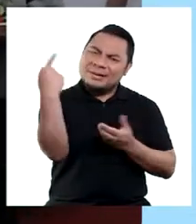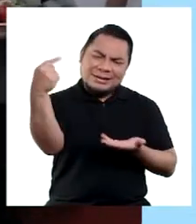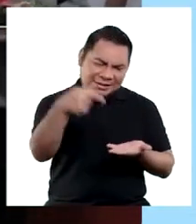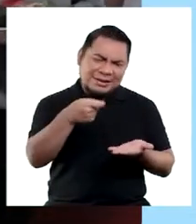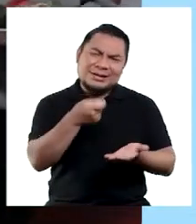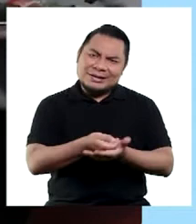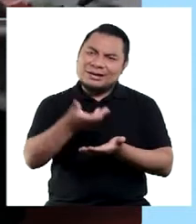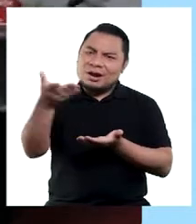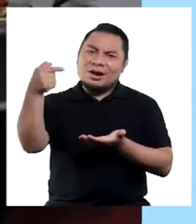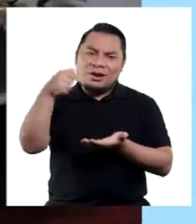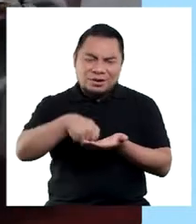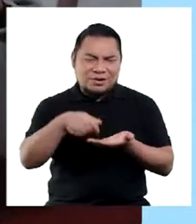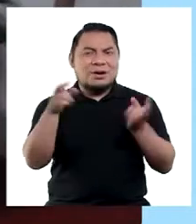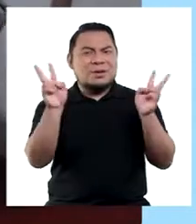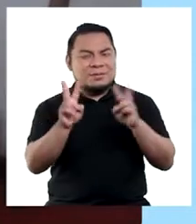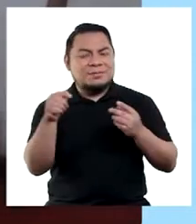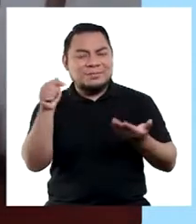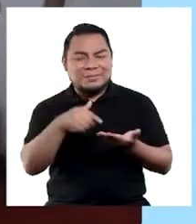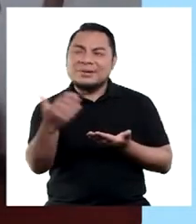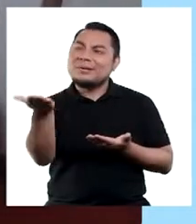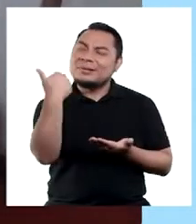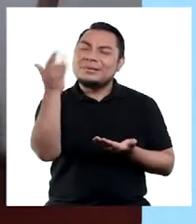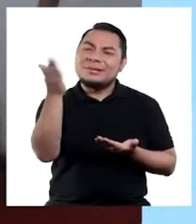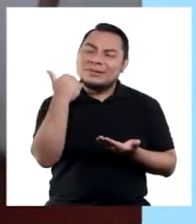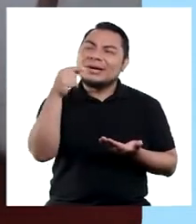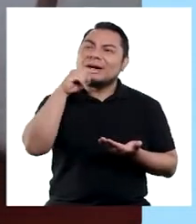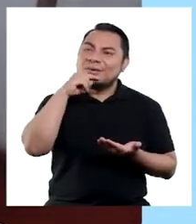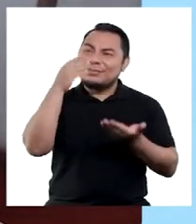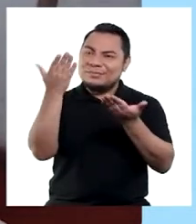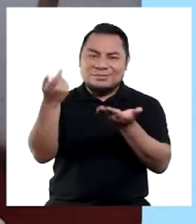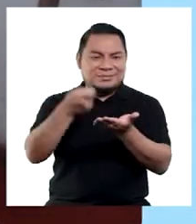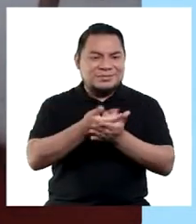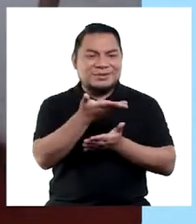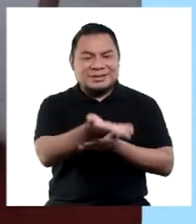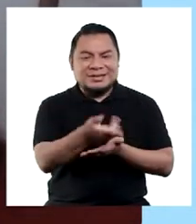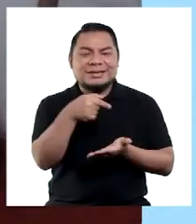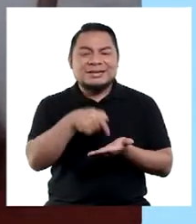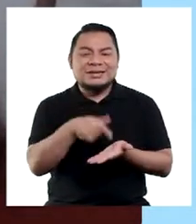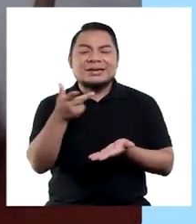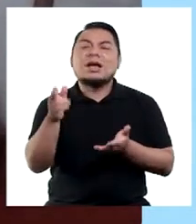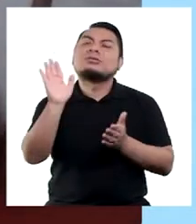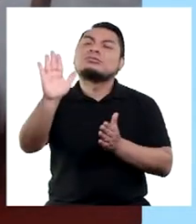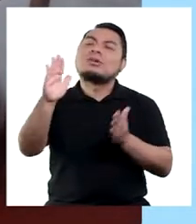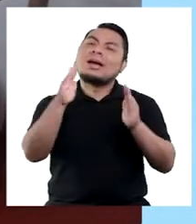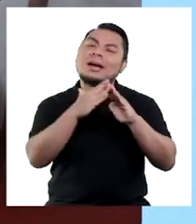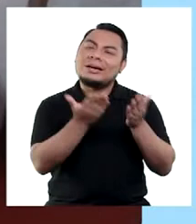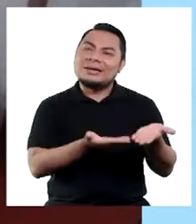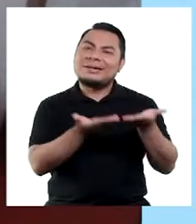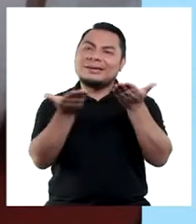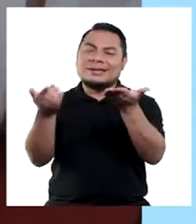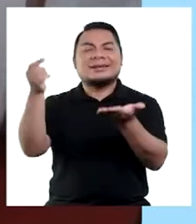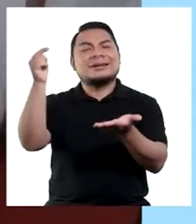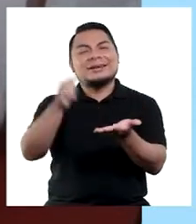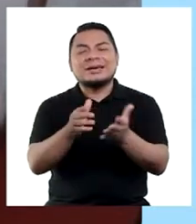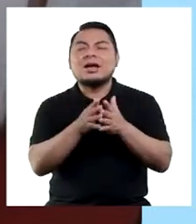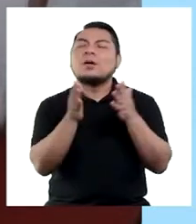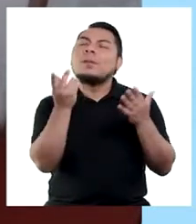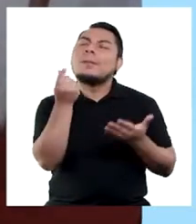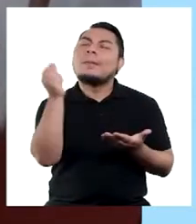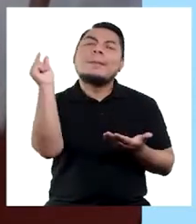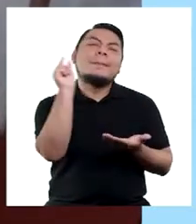caserita llena su casita venda caserita llega a su casita